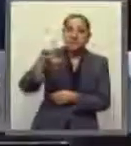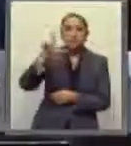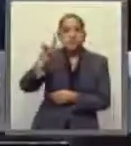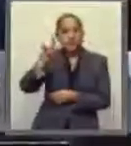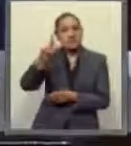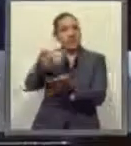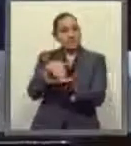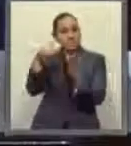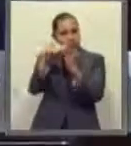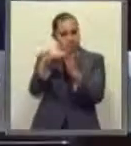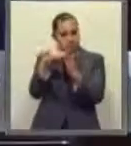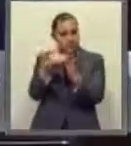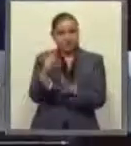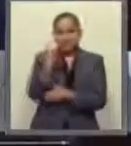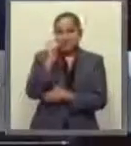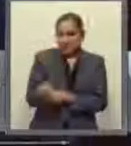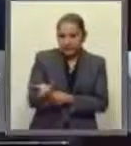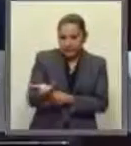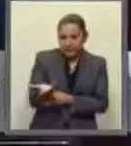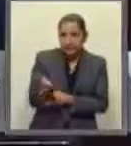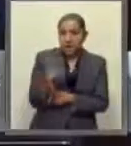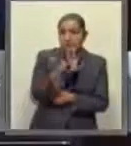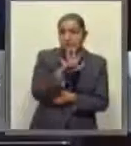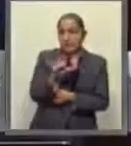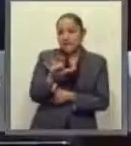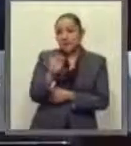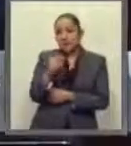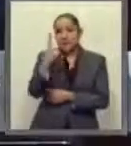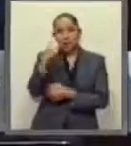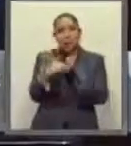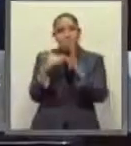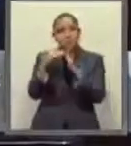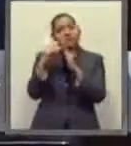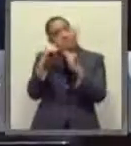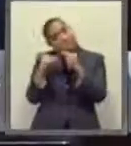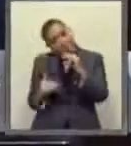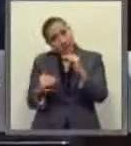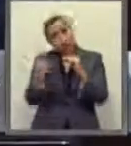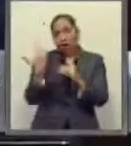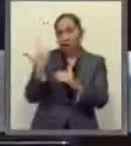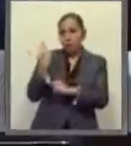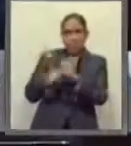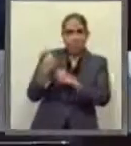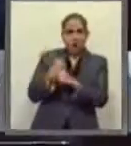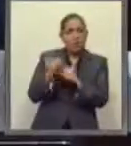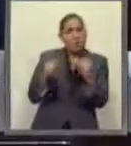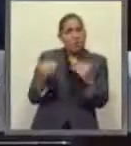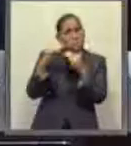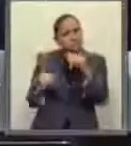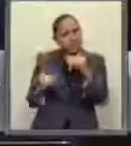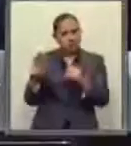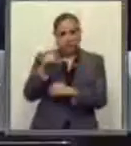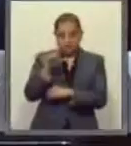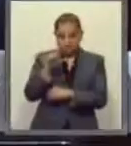millones es decir con 541 millones menos respecto al año anterior liconsa